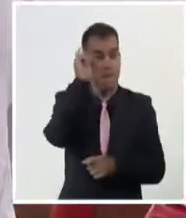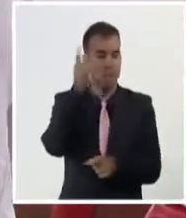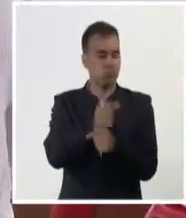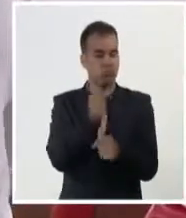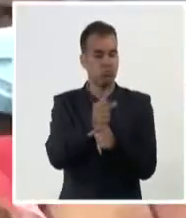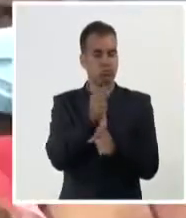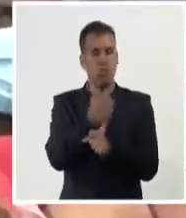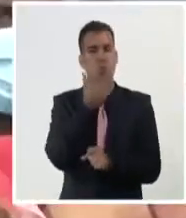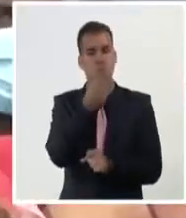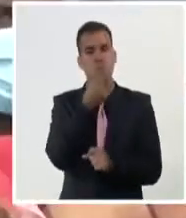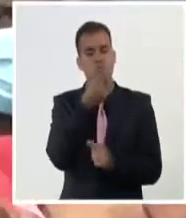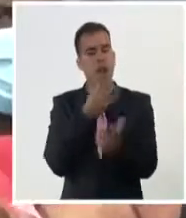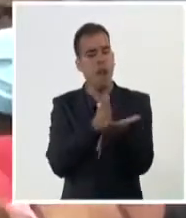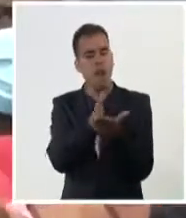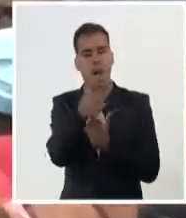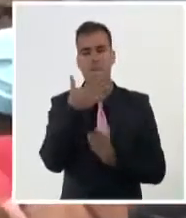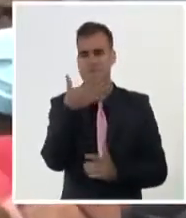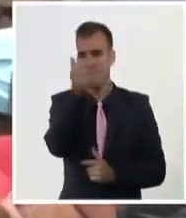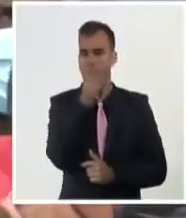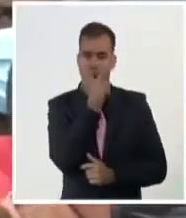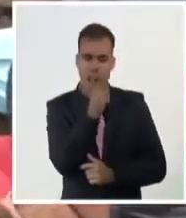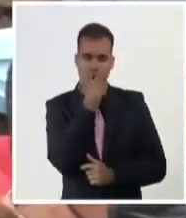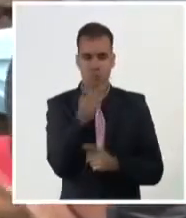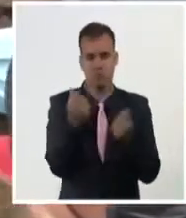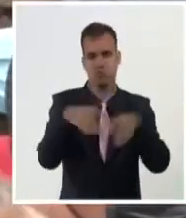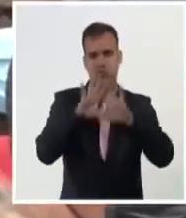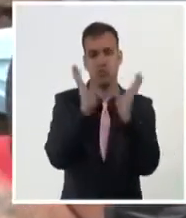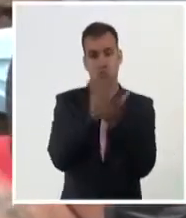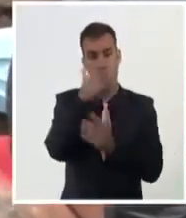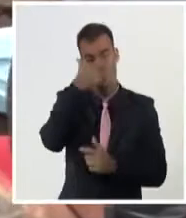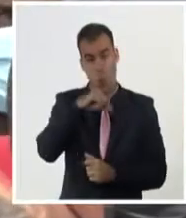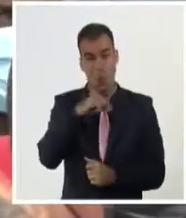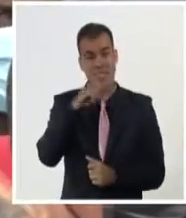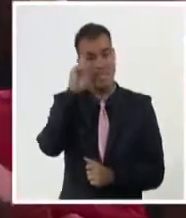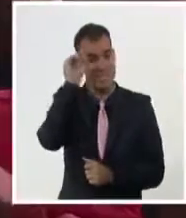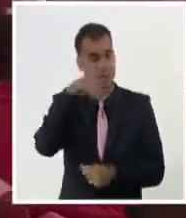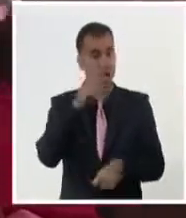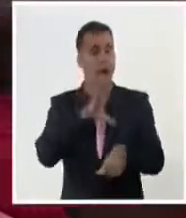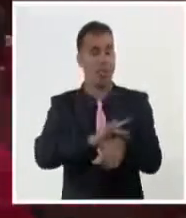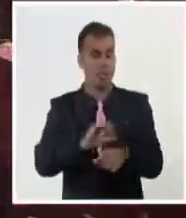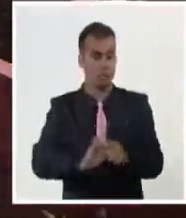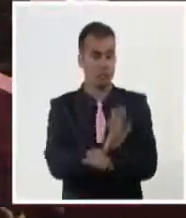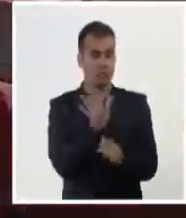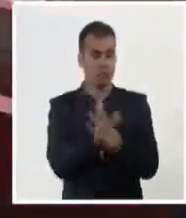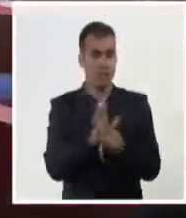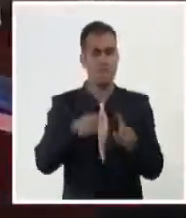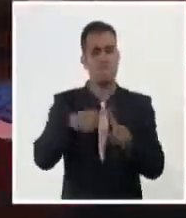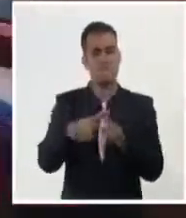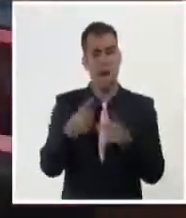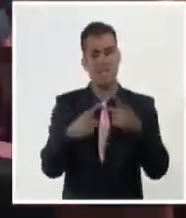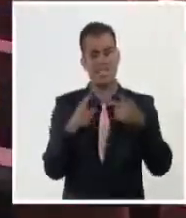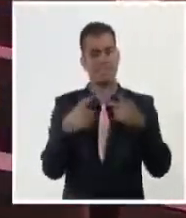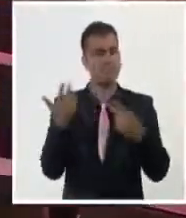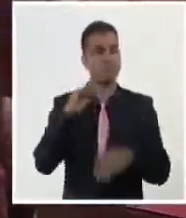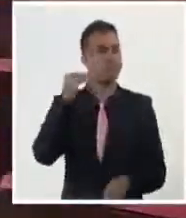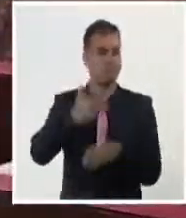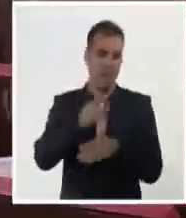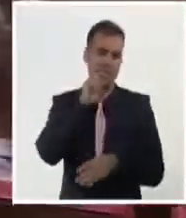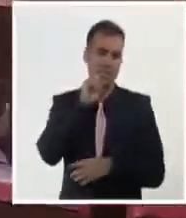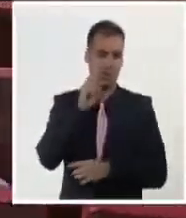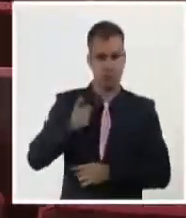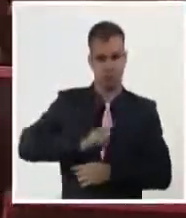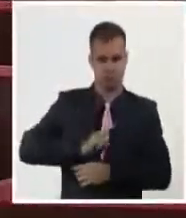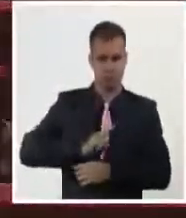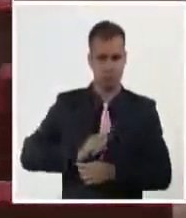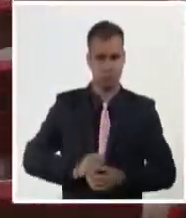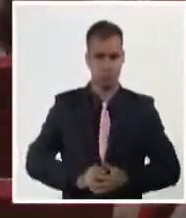e incluso mejorar su gestión económica en medio del negativo impacto de la pandemia de COVID-19 y el recrudecido bloqueo de Estados Unidos.